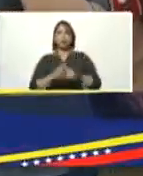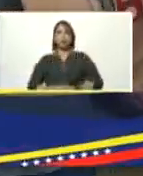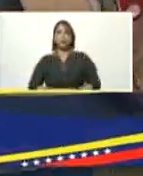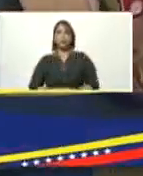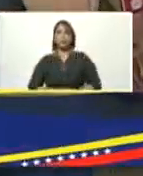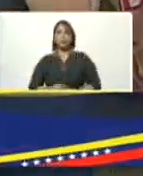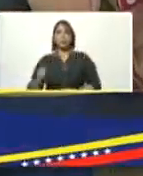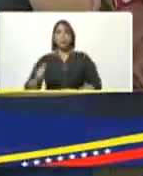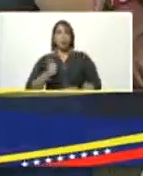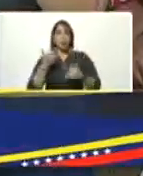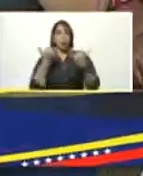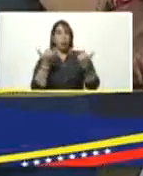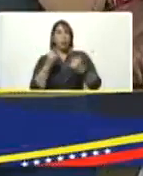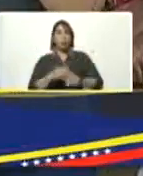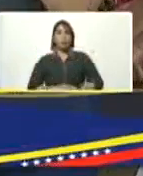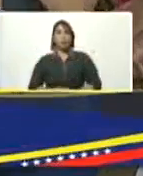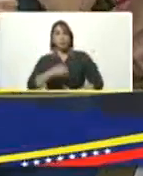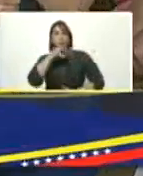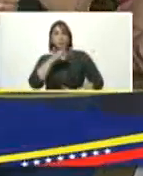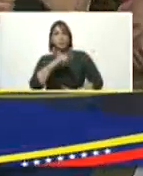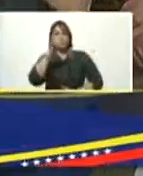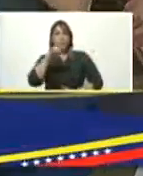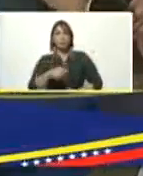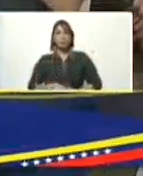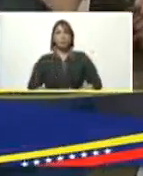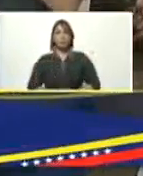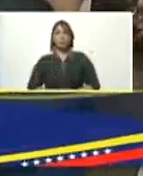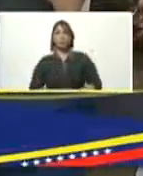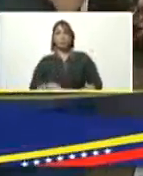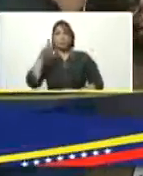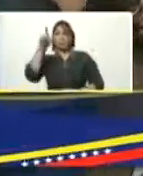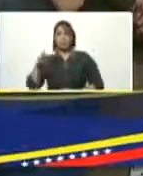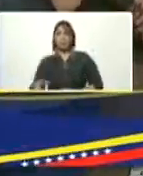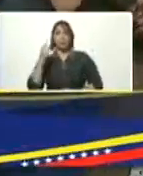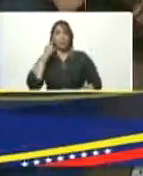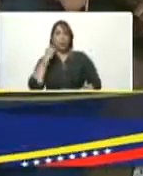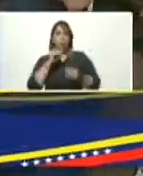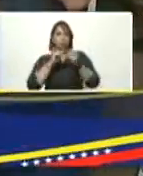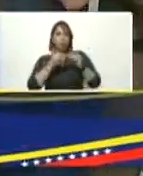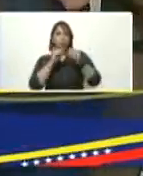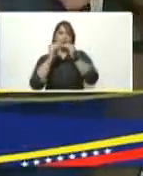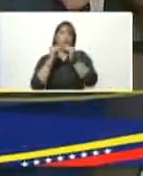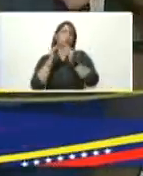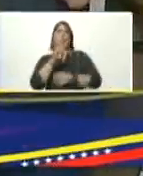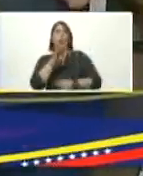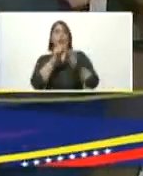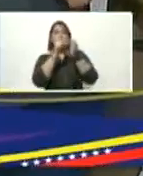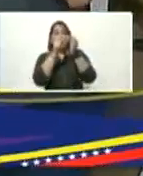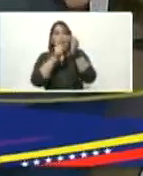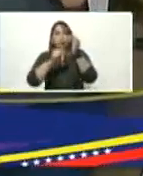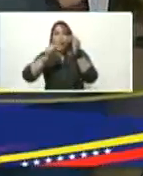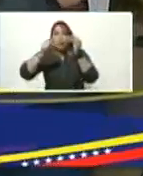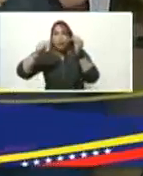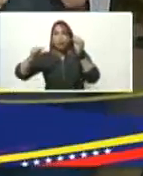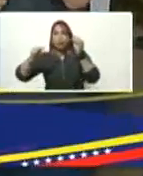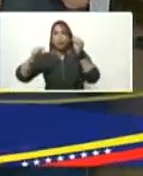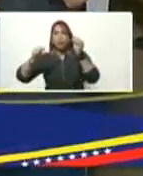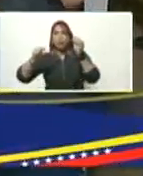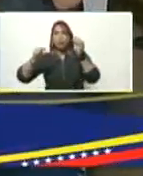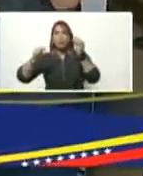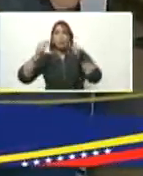Quiero aprovechar el momento para informarle que la persona que confeccionó estos 4 filtros, estos 4 patrones,